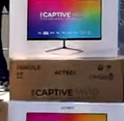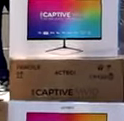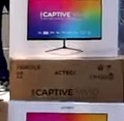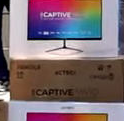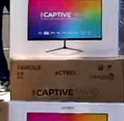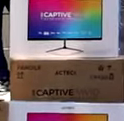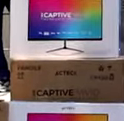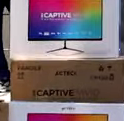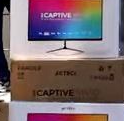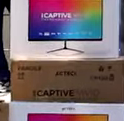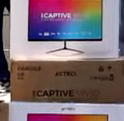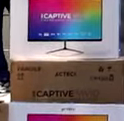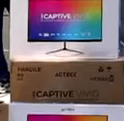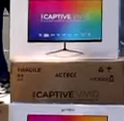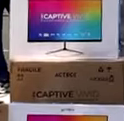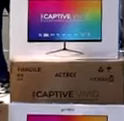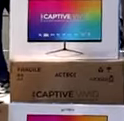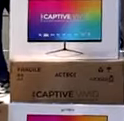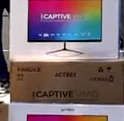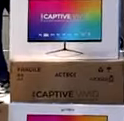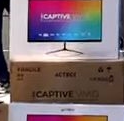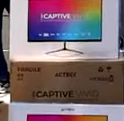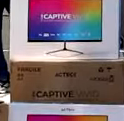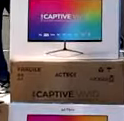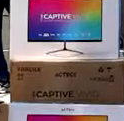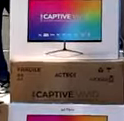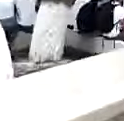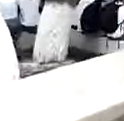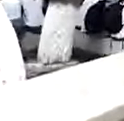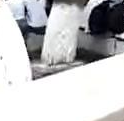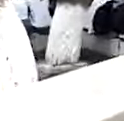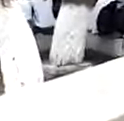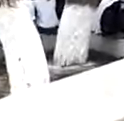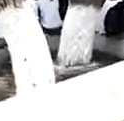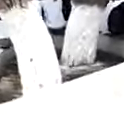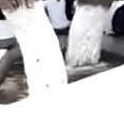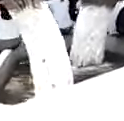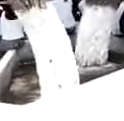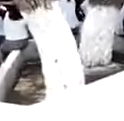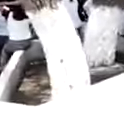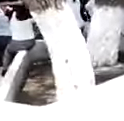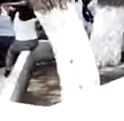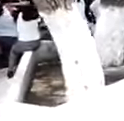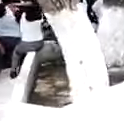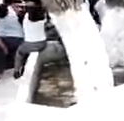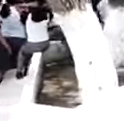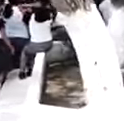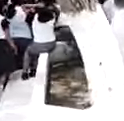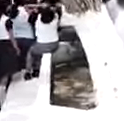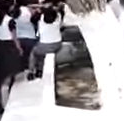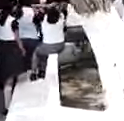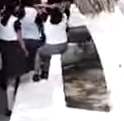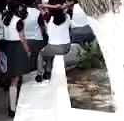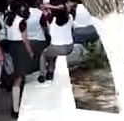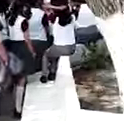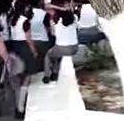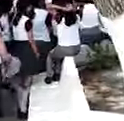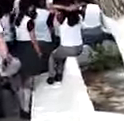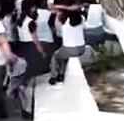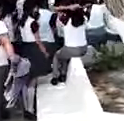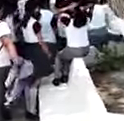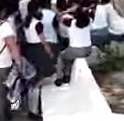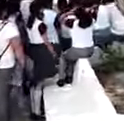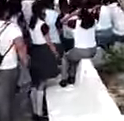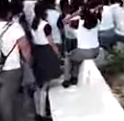esta inversión es de 670 mil pesos, que con todo el orgullo y con todo el apoyo de